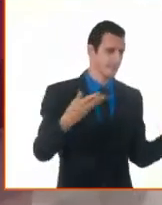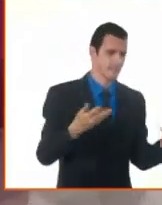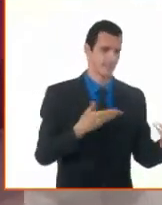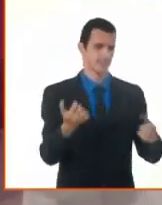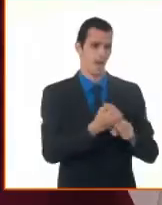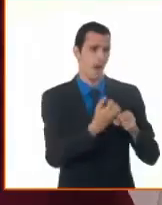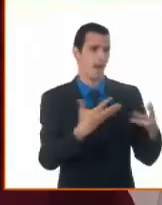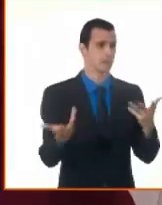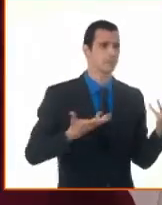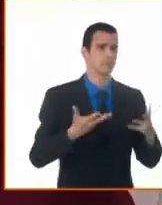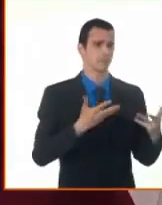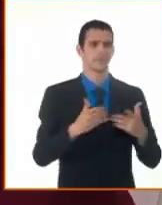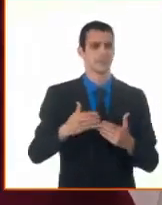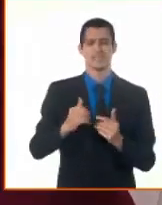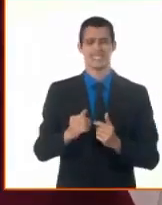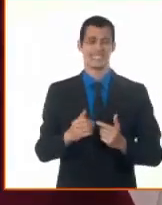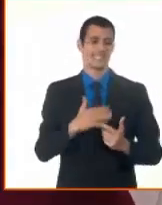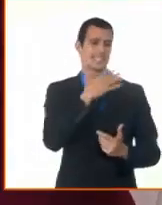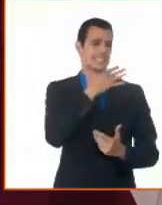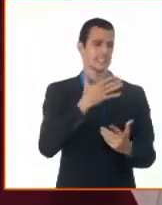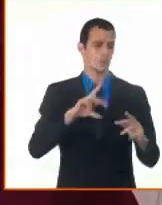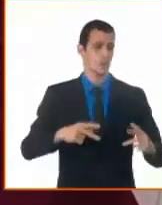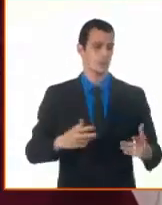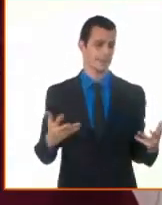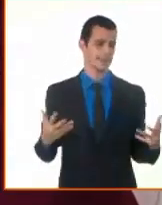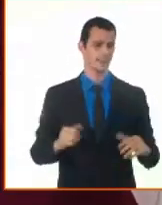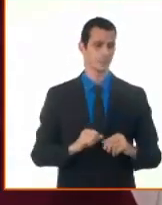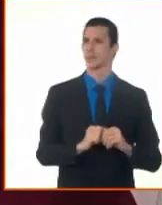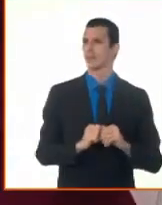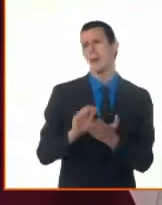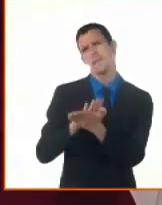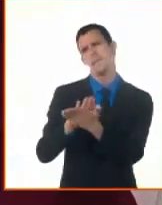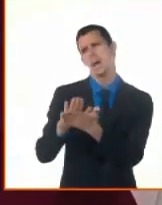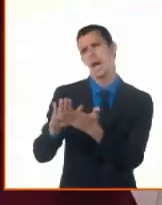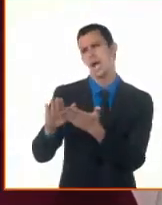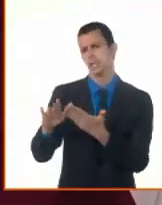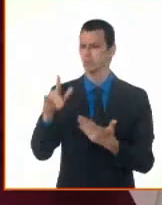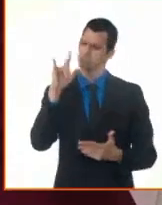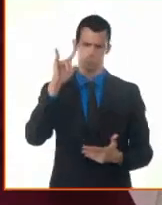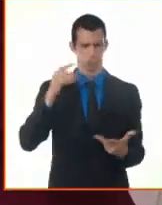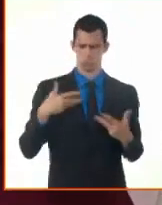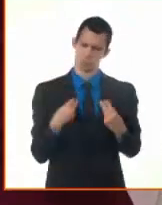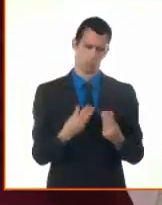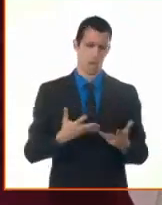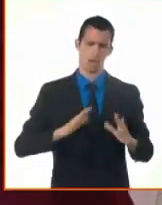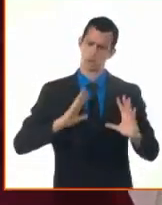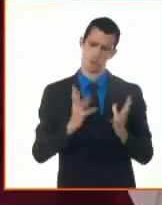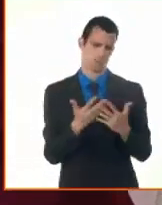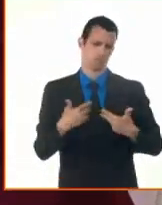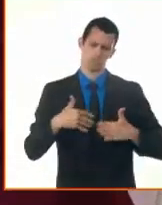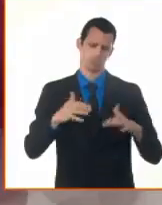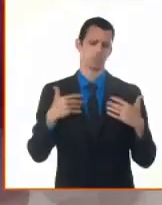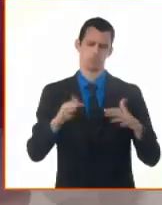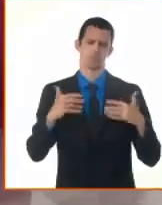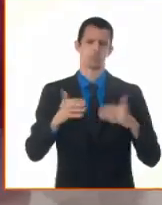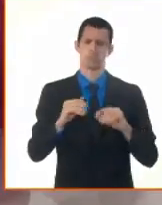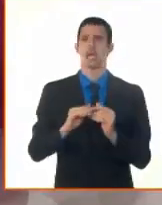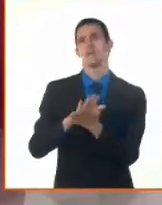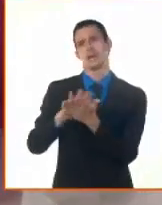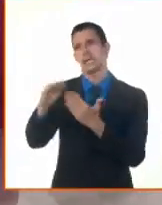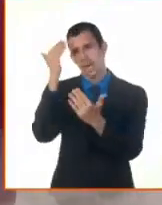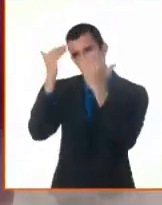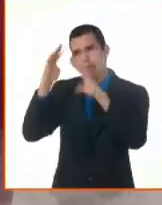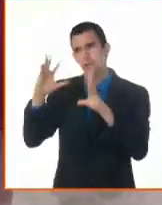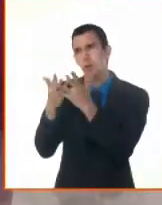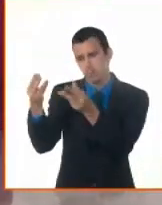Pro tempore sí sí sí sí sí sí de la comunidad de estado latinoamericanos y caribeños de la celac 10 países por